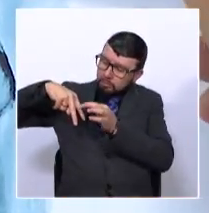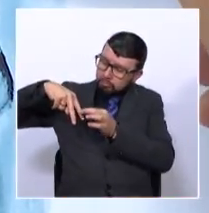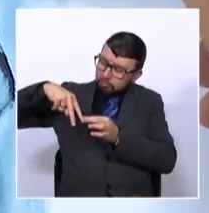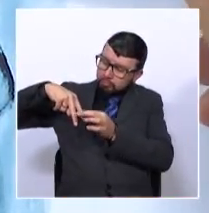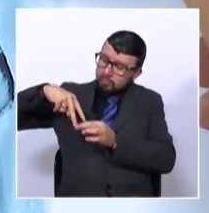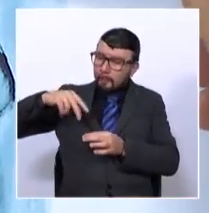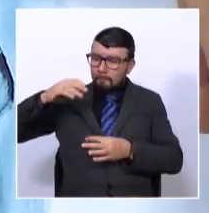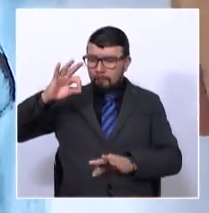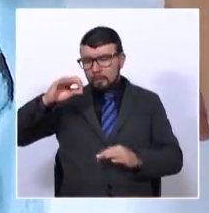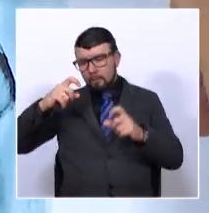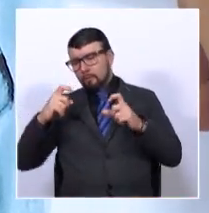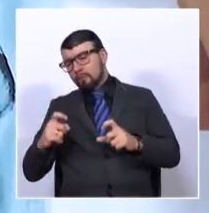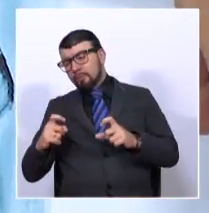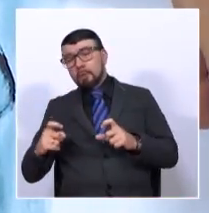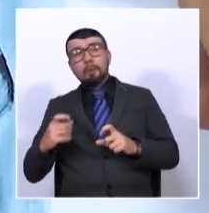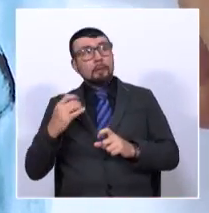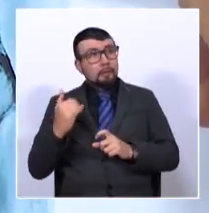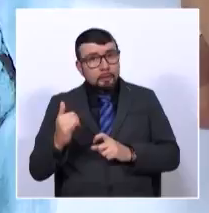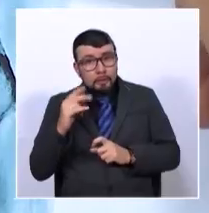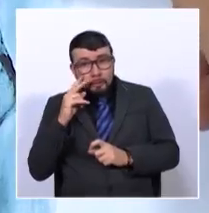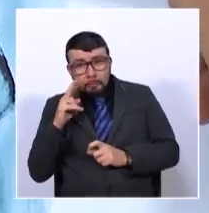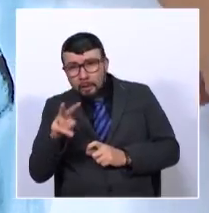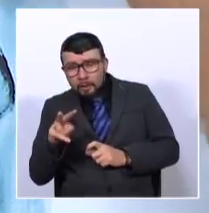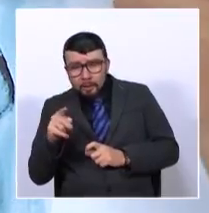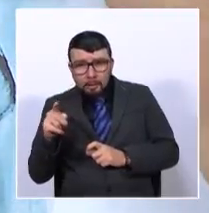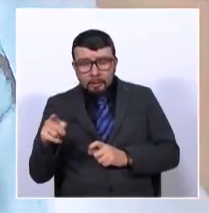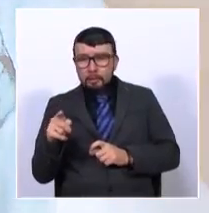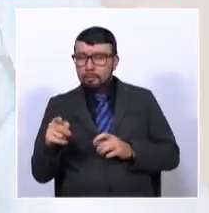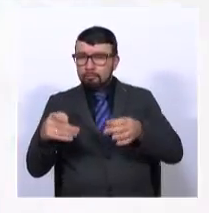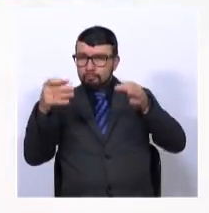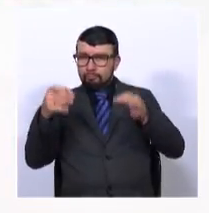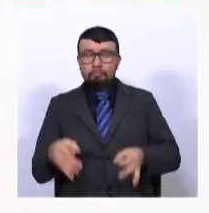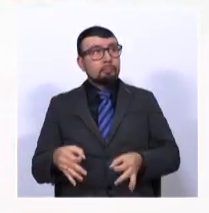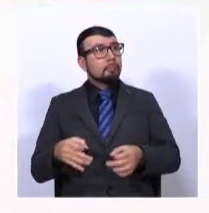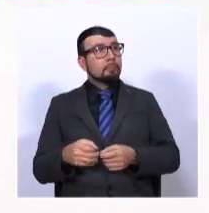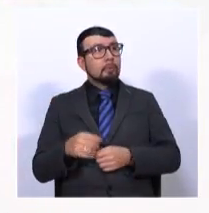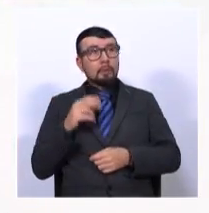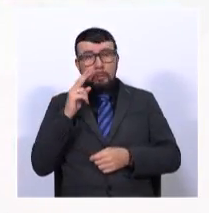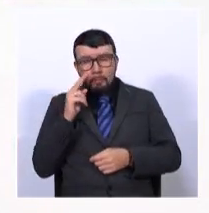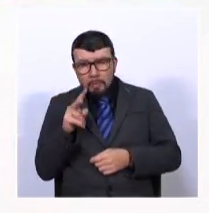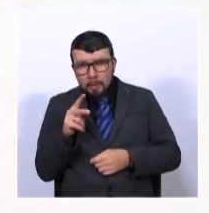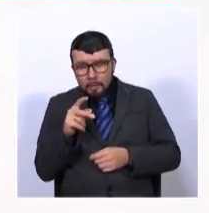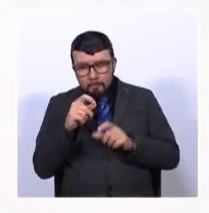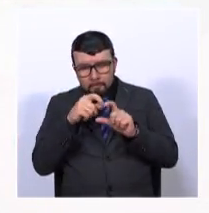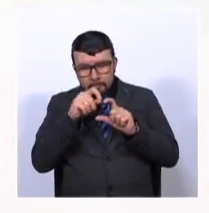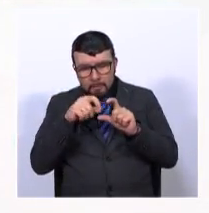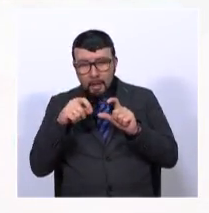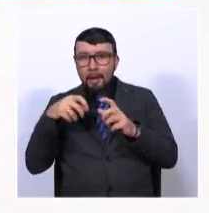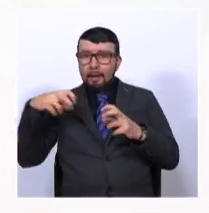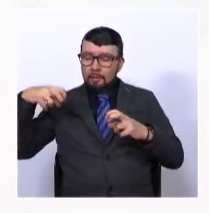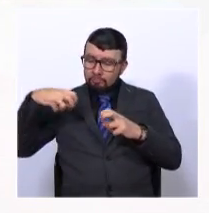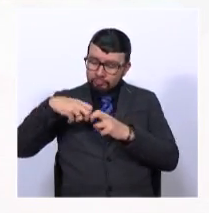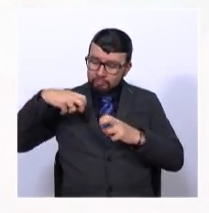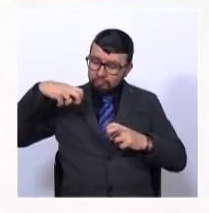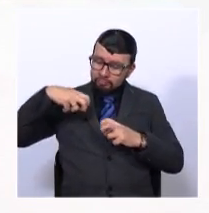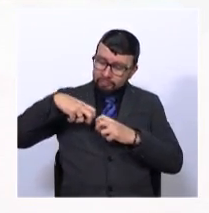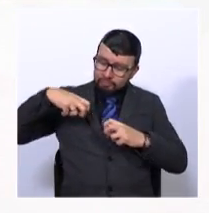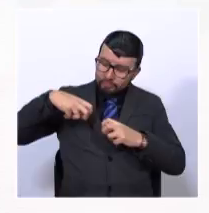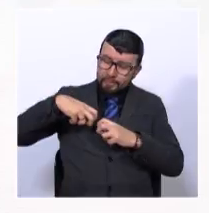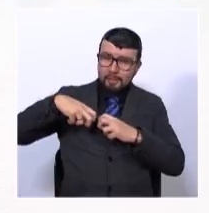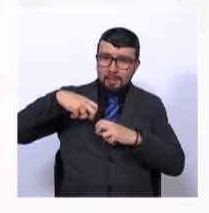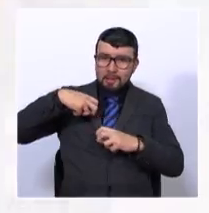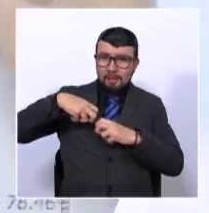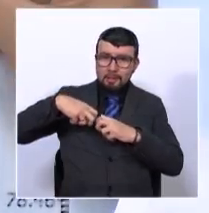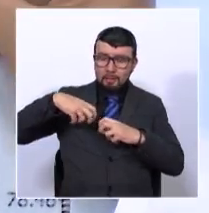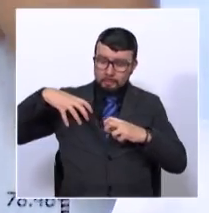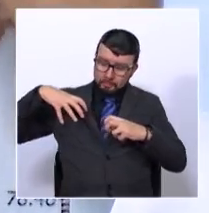rayos X se ven de manera indirecta. Aquí, por ejemplo, se ven unos piquitos, es donde se insertan los ligamentos cruzados. El